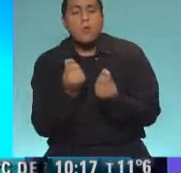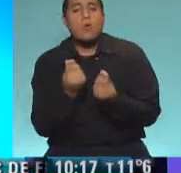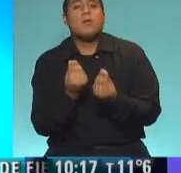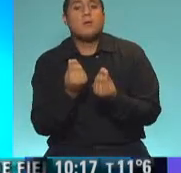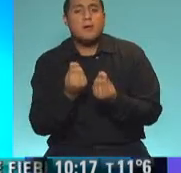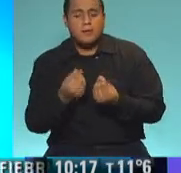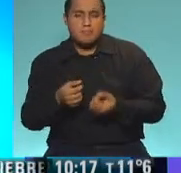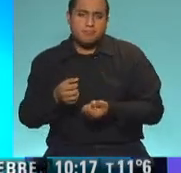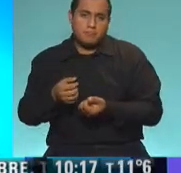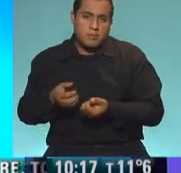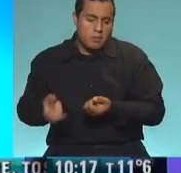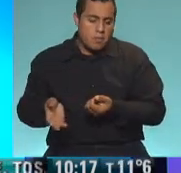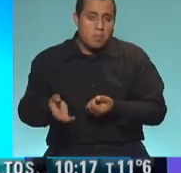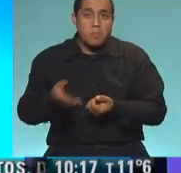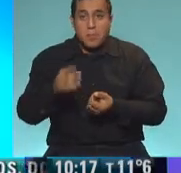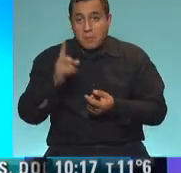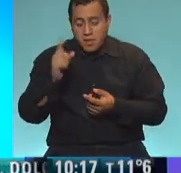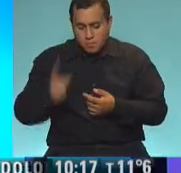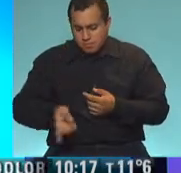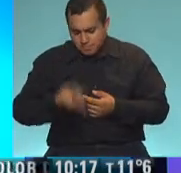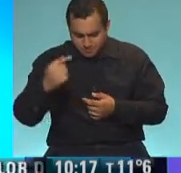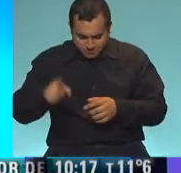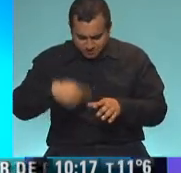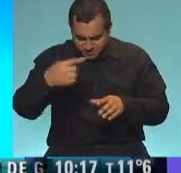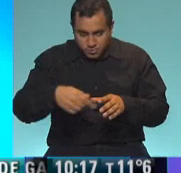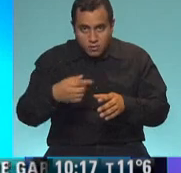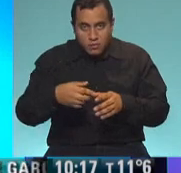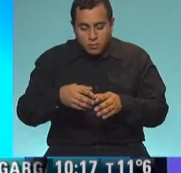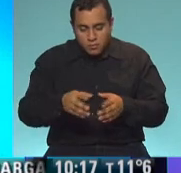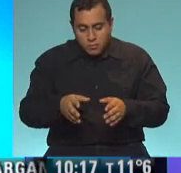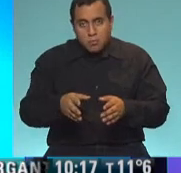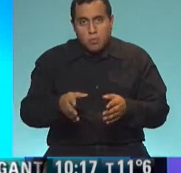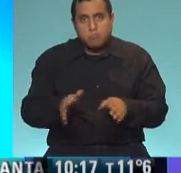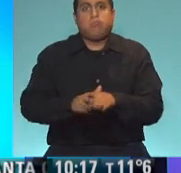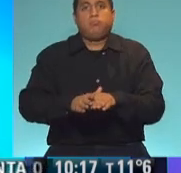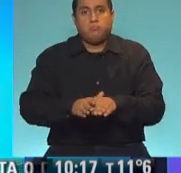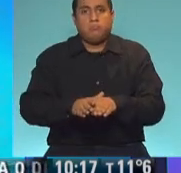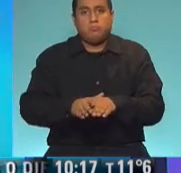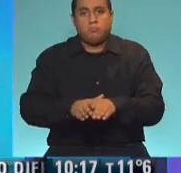hace un pozo con el dedo, pero el pozo se cierra.